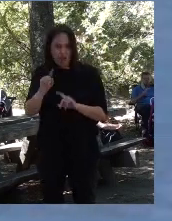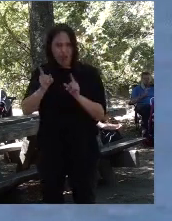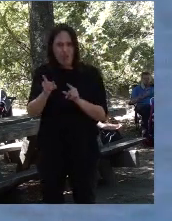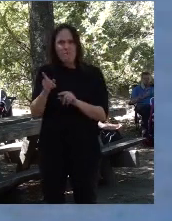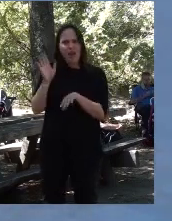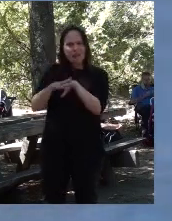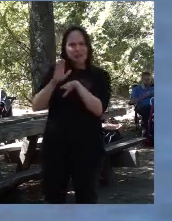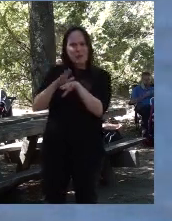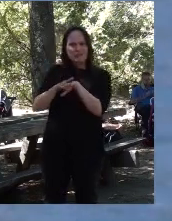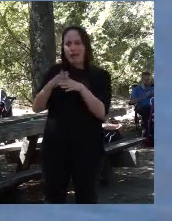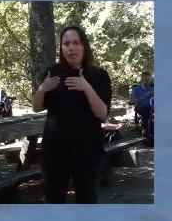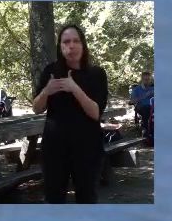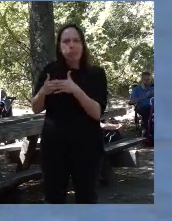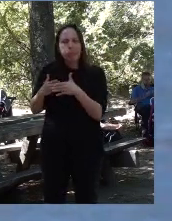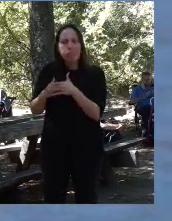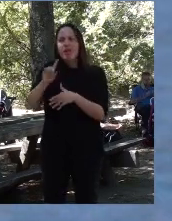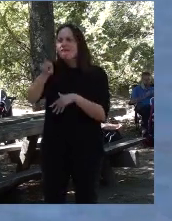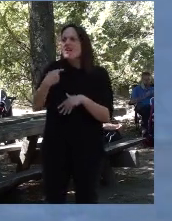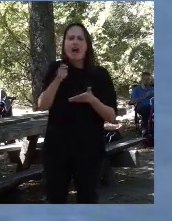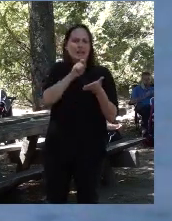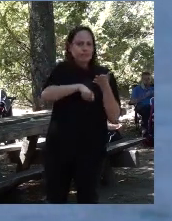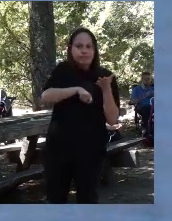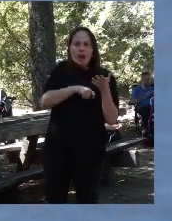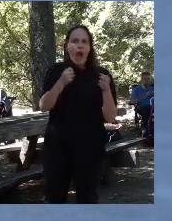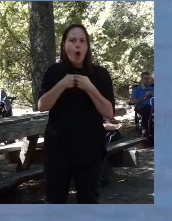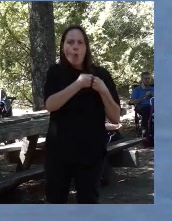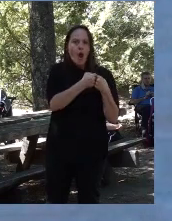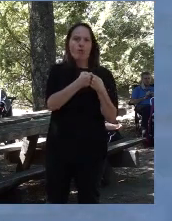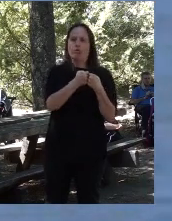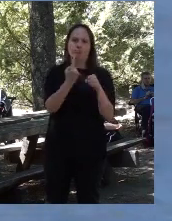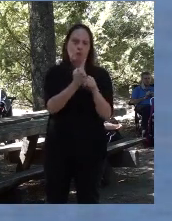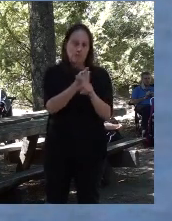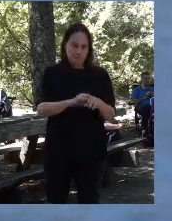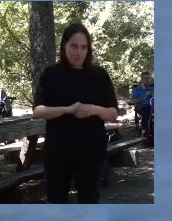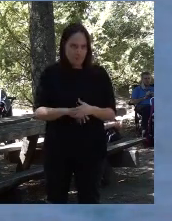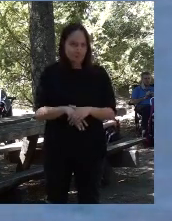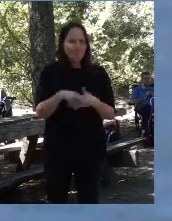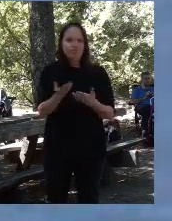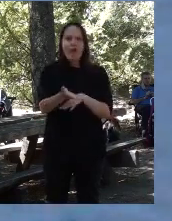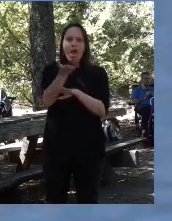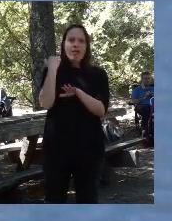es una situación que estamos experimentando en los últimos 10 años.